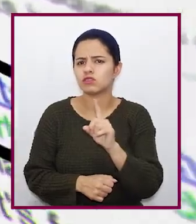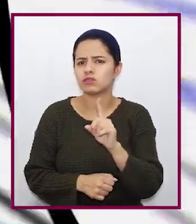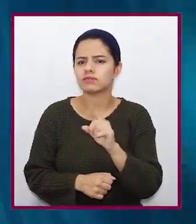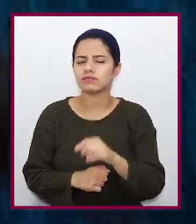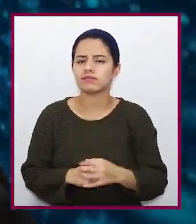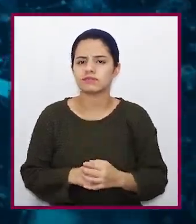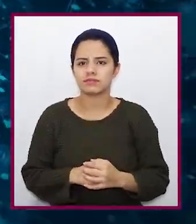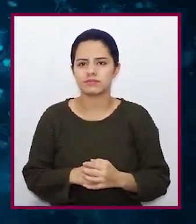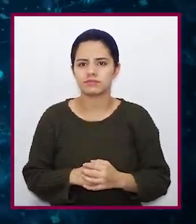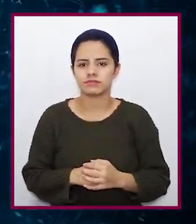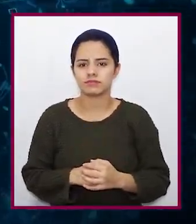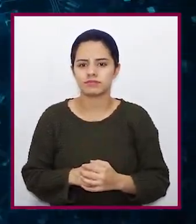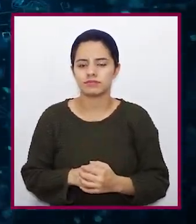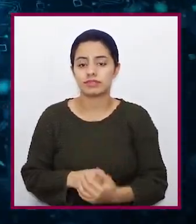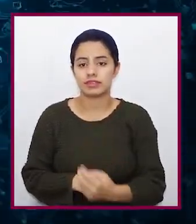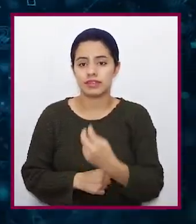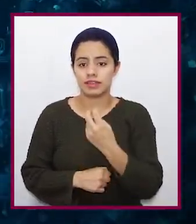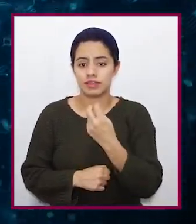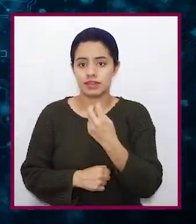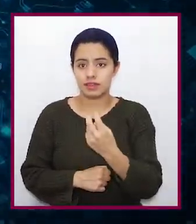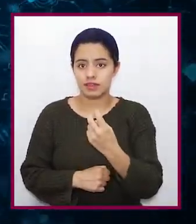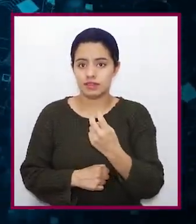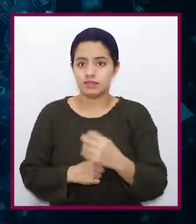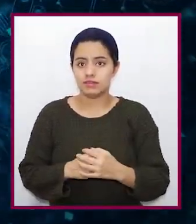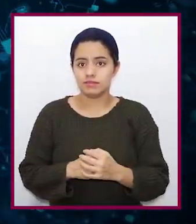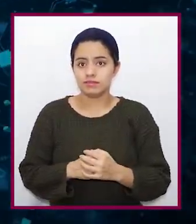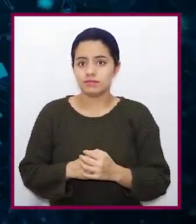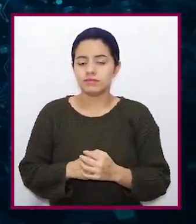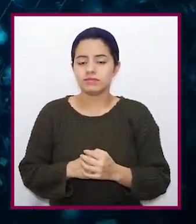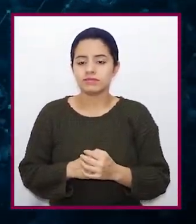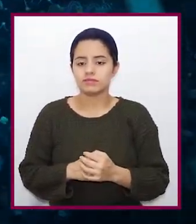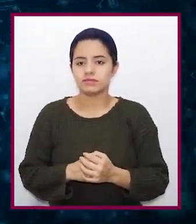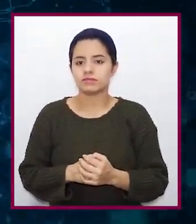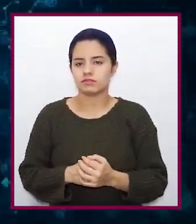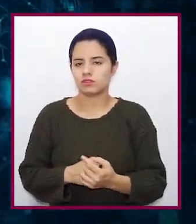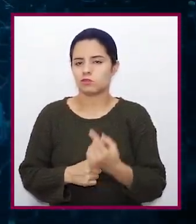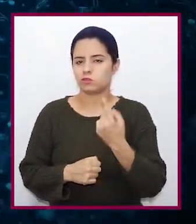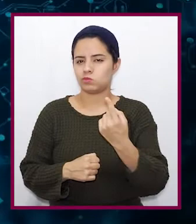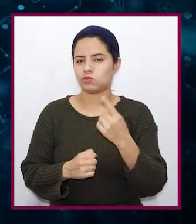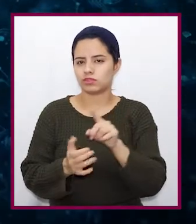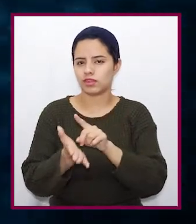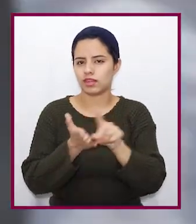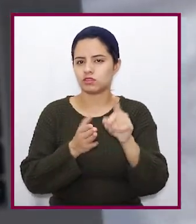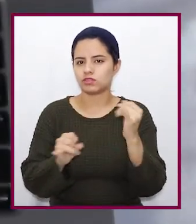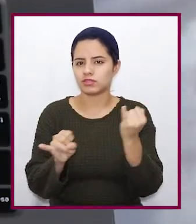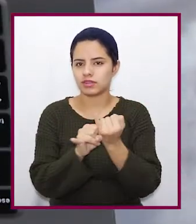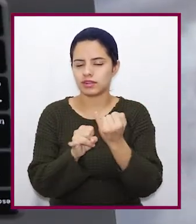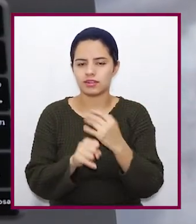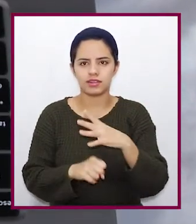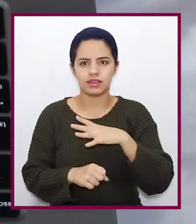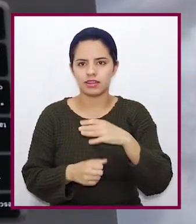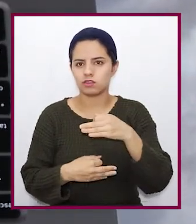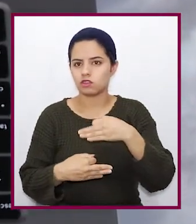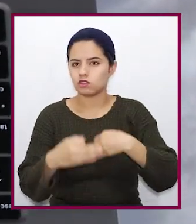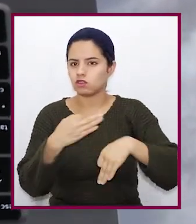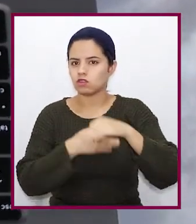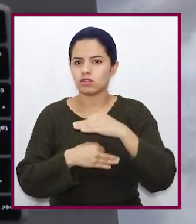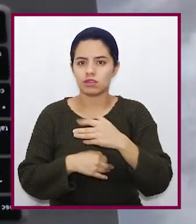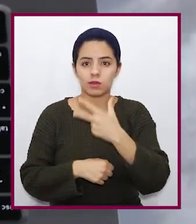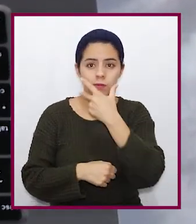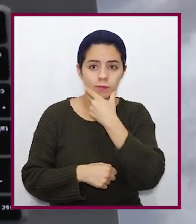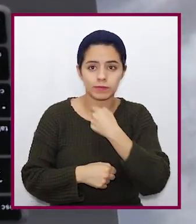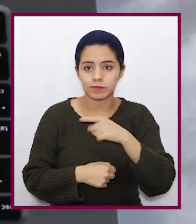personas. Es por eso por lo que uno de los derechos digitales que tenemos todas y